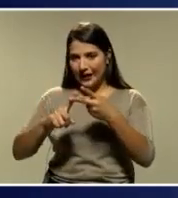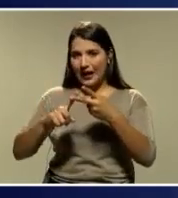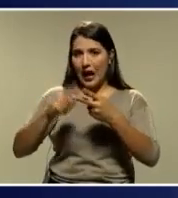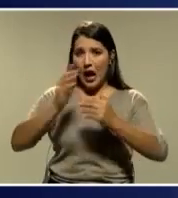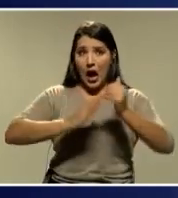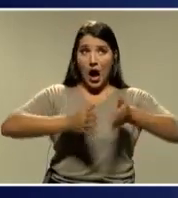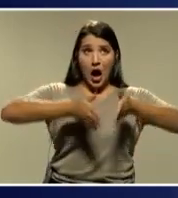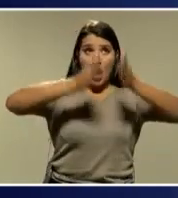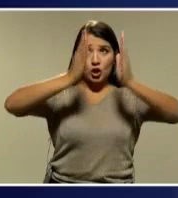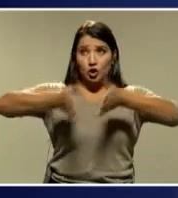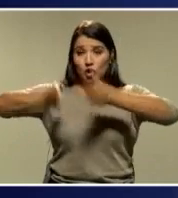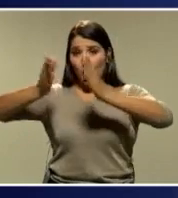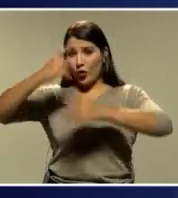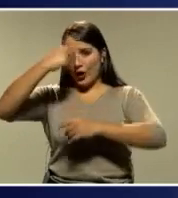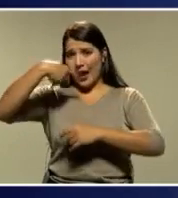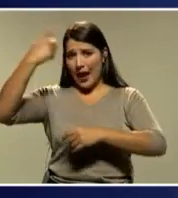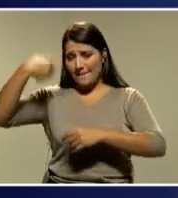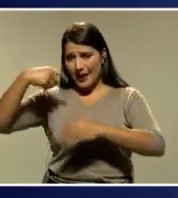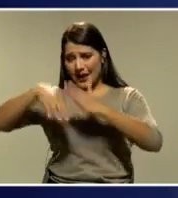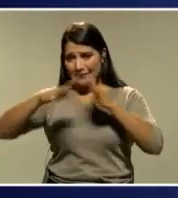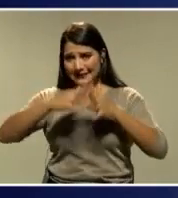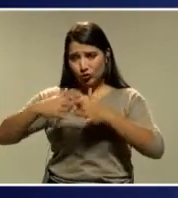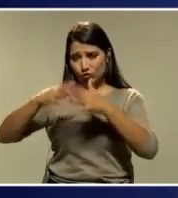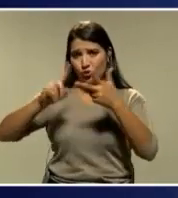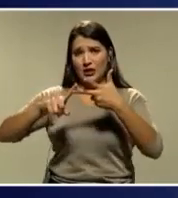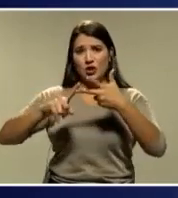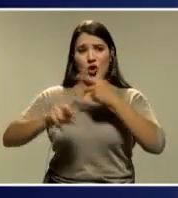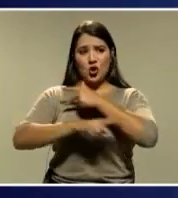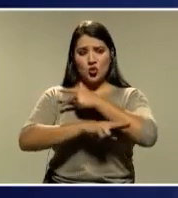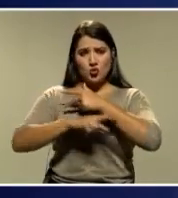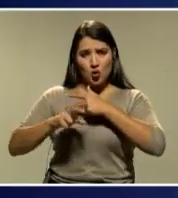Gemelas, asalto al Banco Nacional,